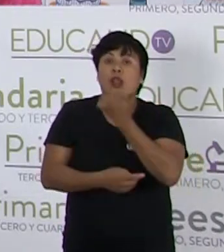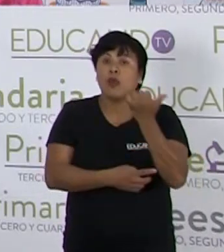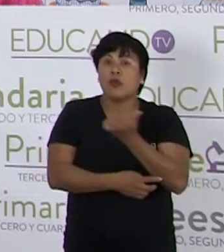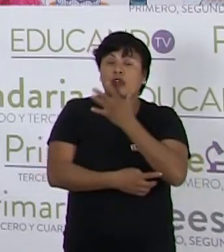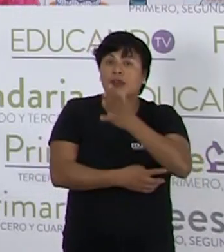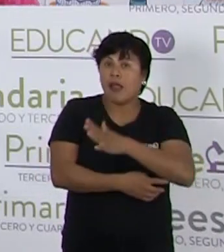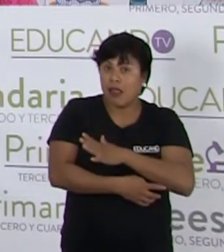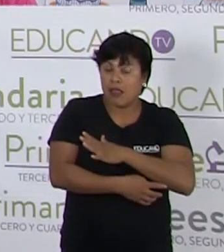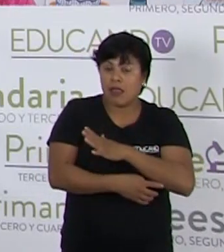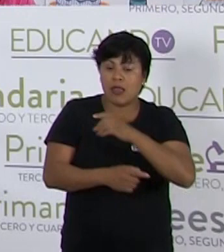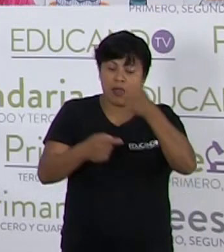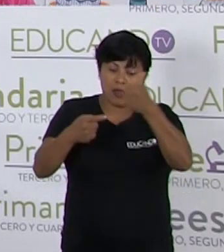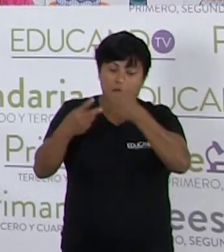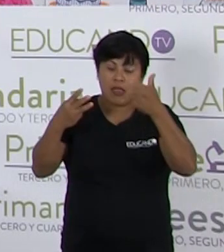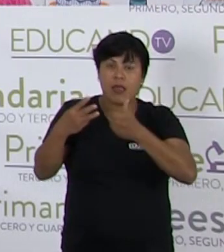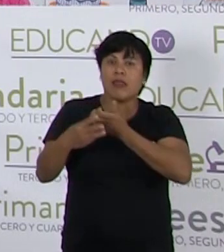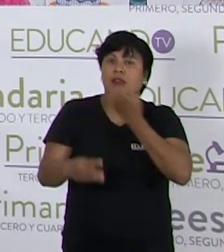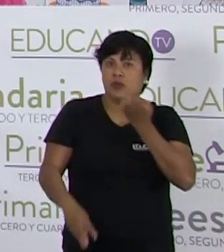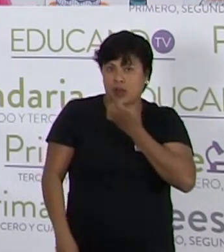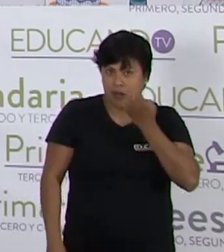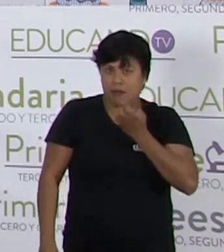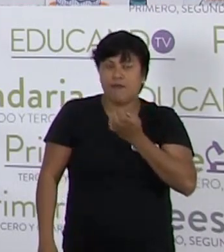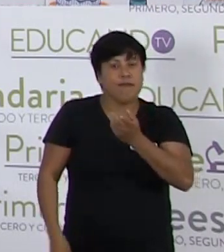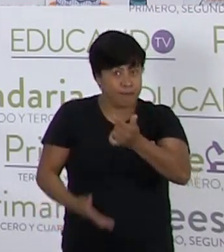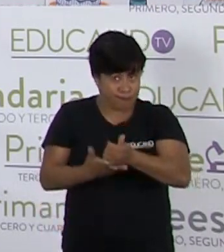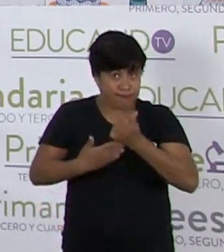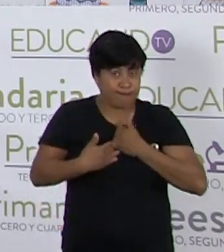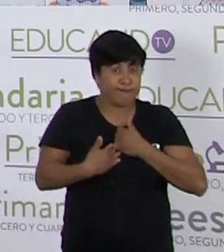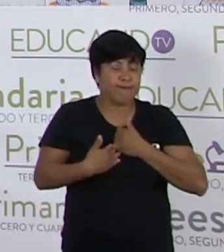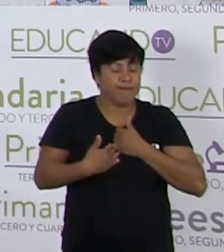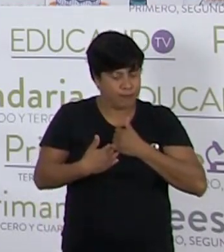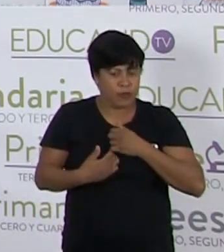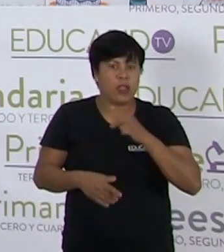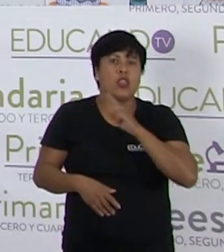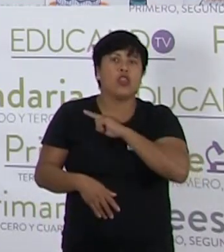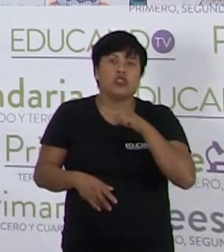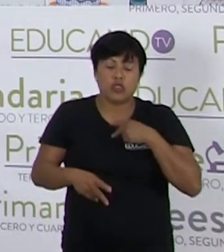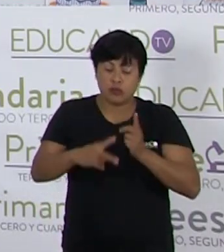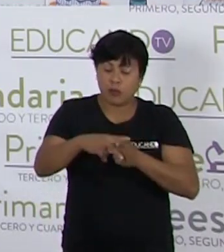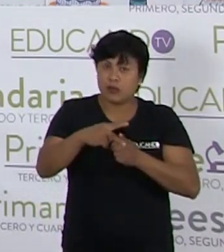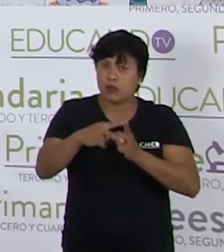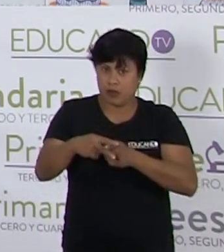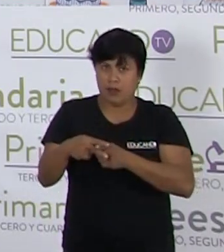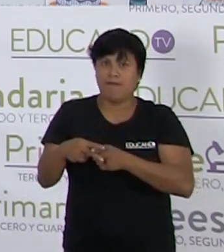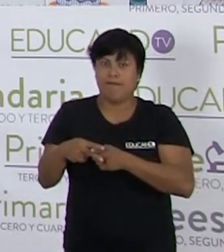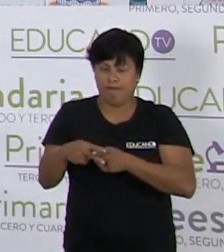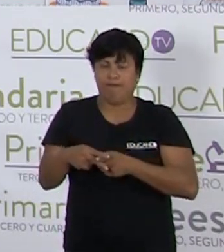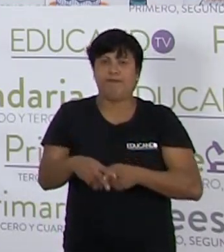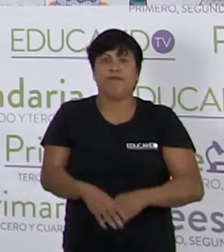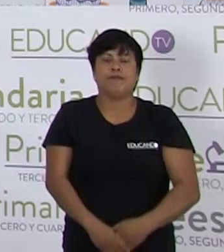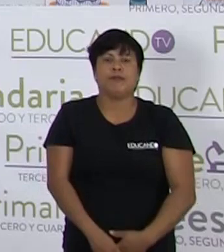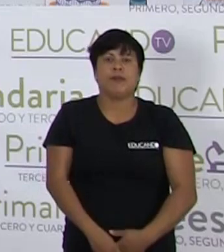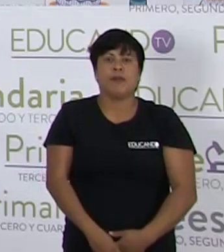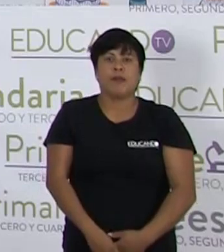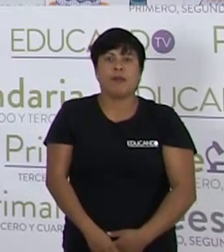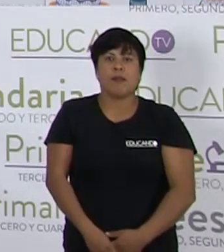hay en cada escuela. ¿Me ayudas a hacerlo? Vamos a contar entonces.